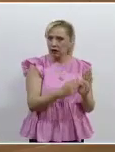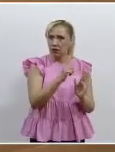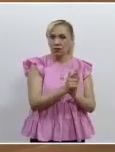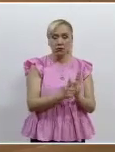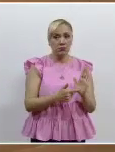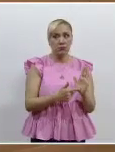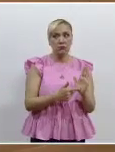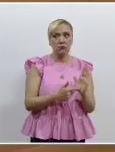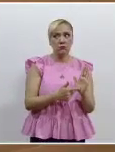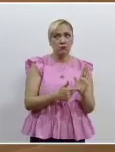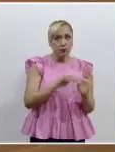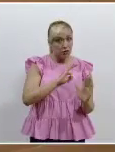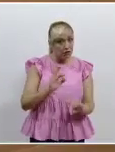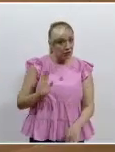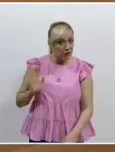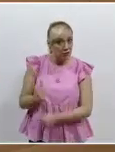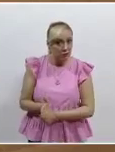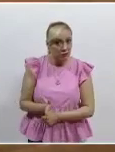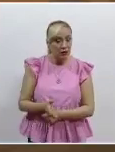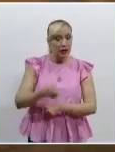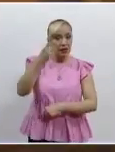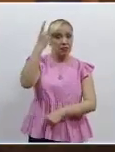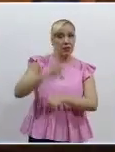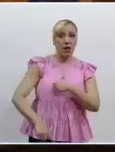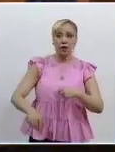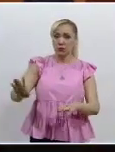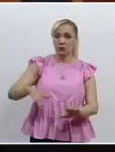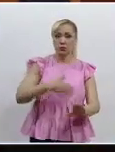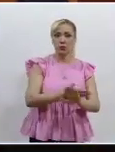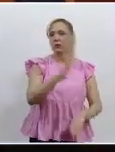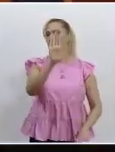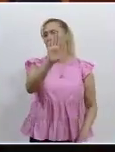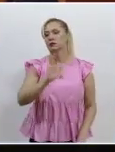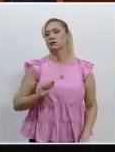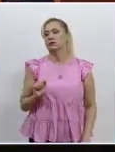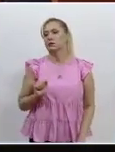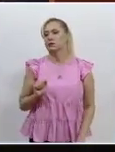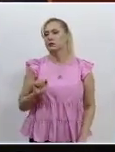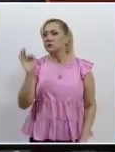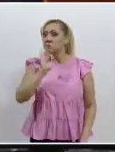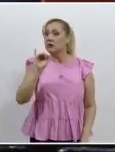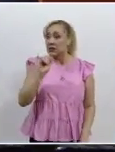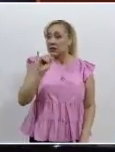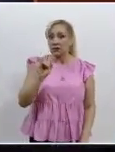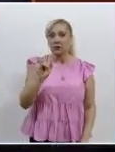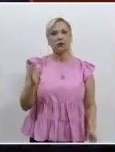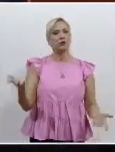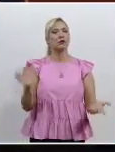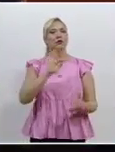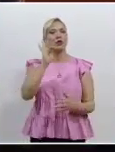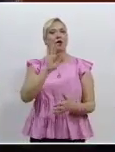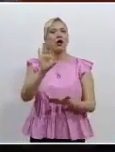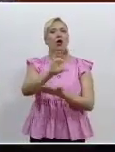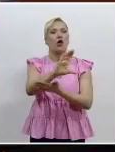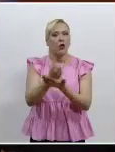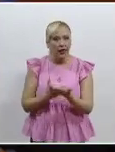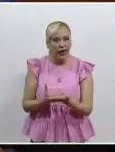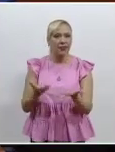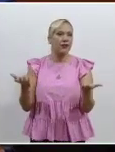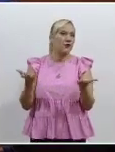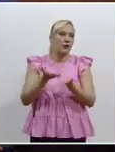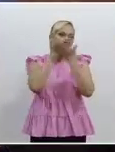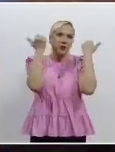inmediata una condena por concepto de daños punitivos, pues sostener lo contrario implicaría que todo incumplimiento de un contrato, con